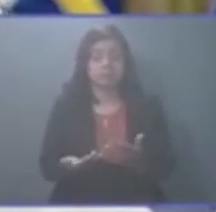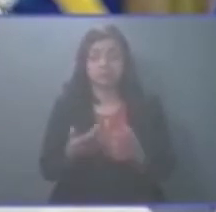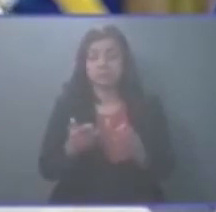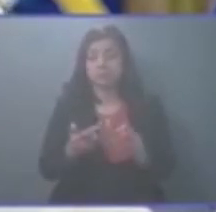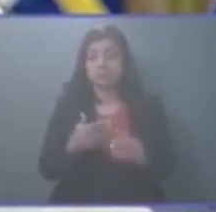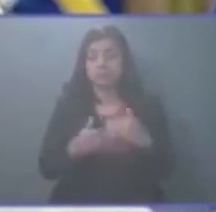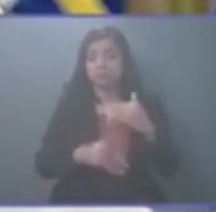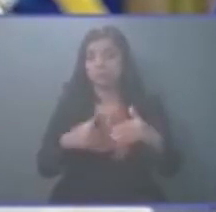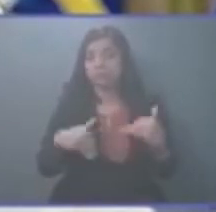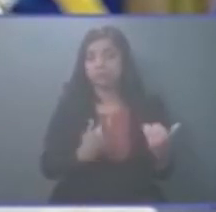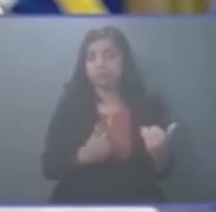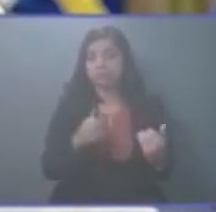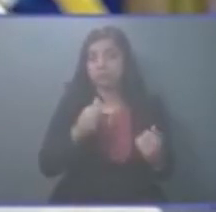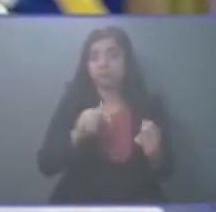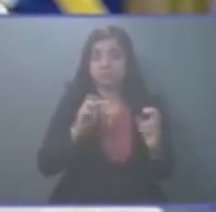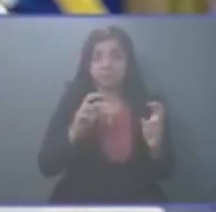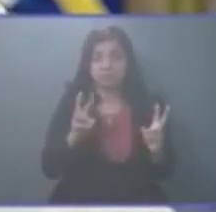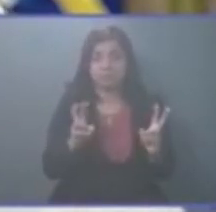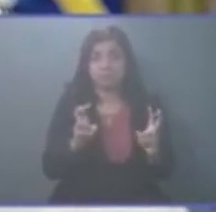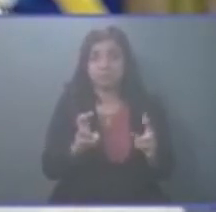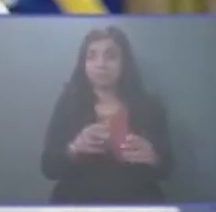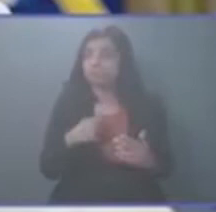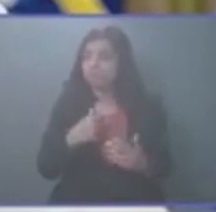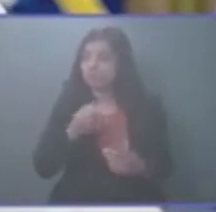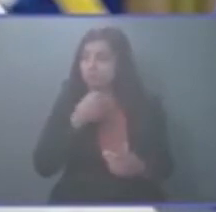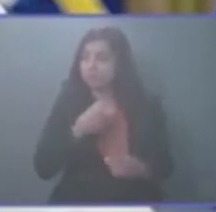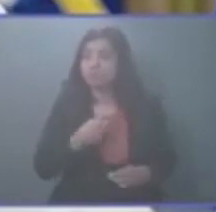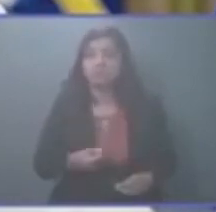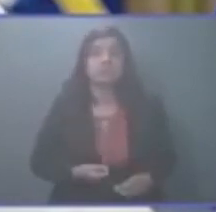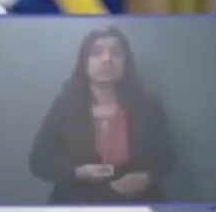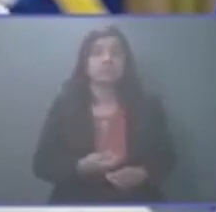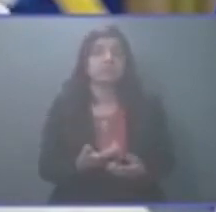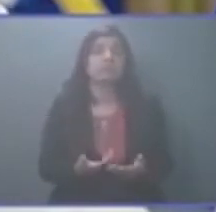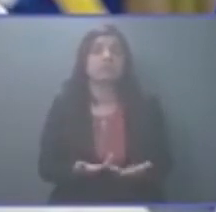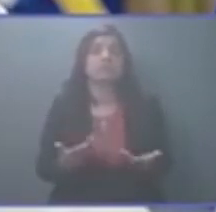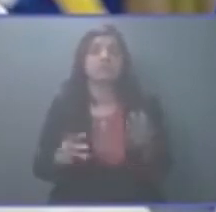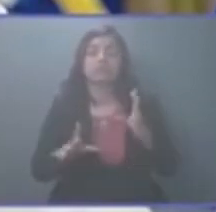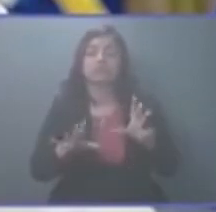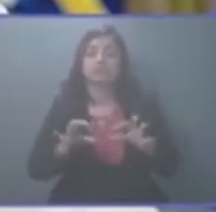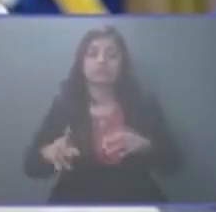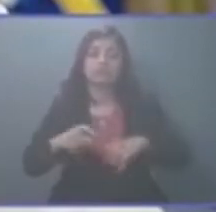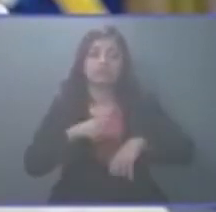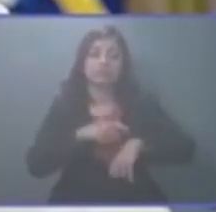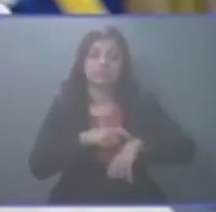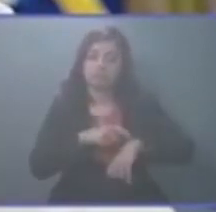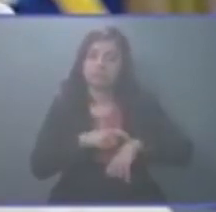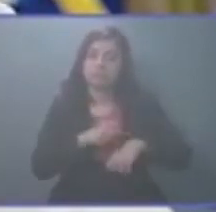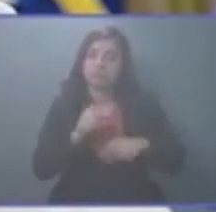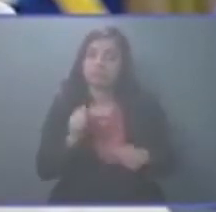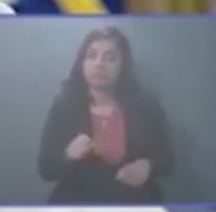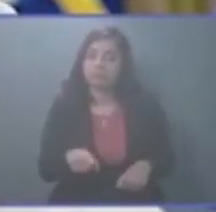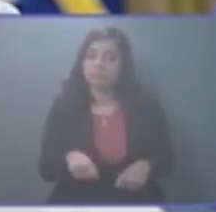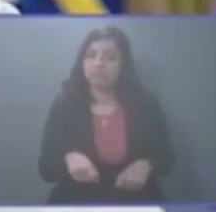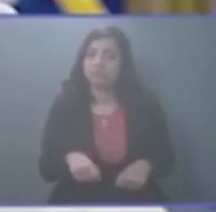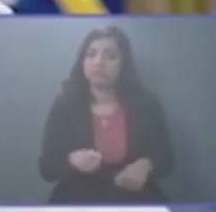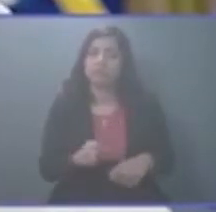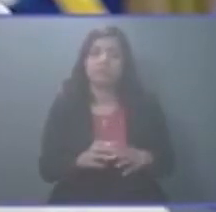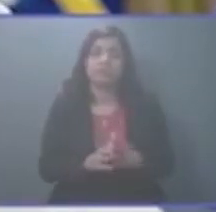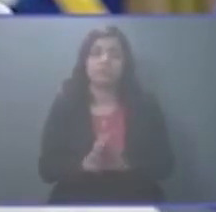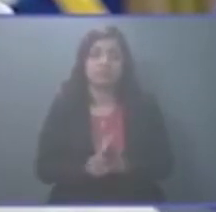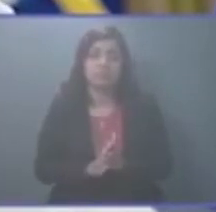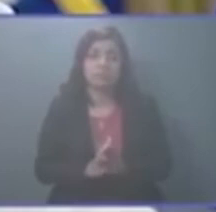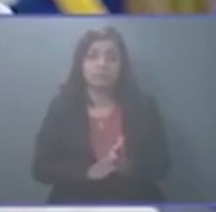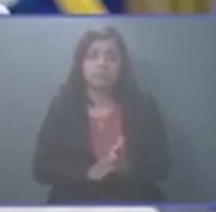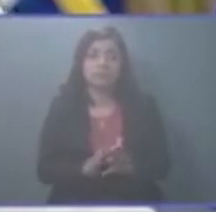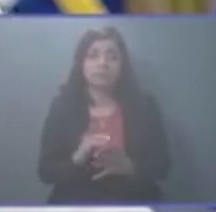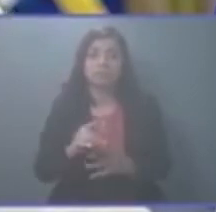tramitación de este caso lo digo esto porque en algún momento pueden haber intenciones de